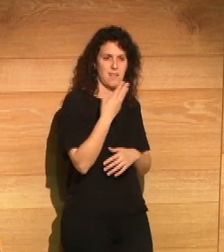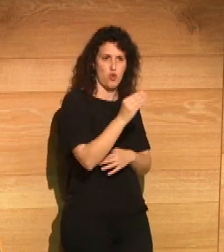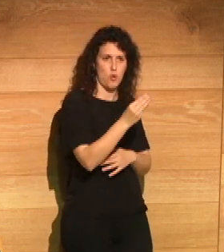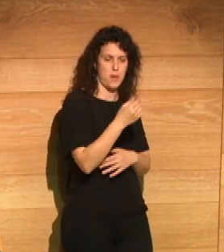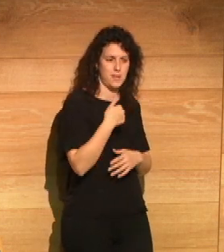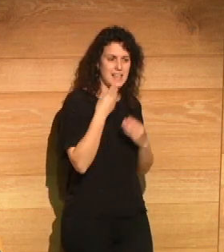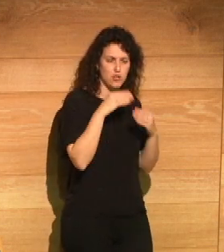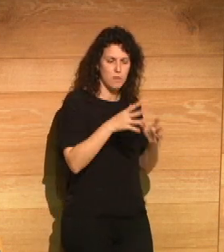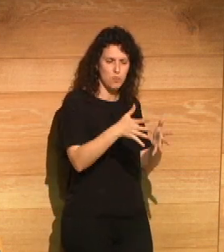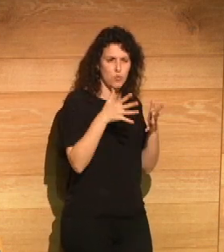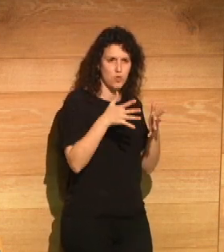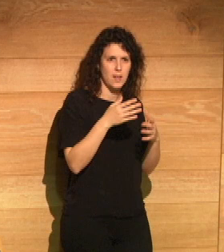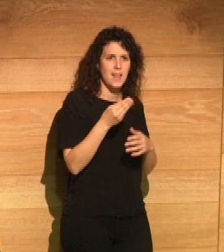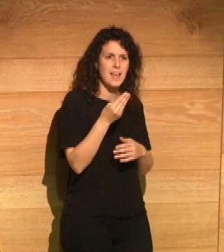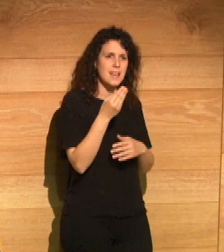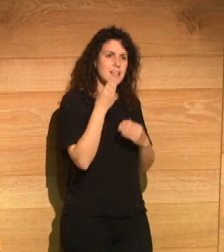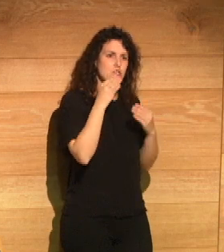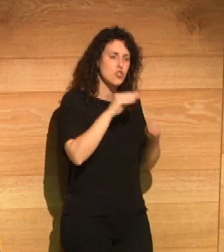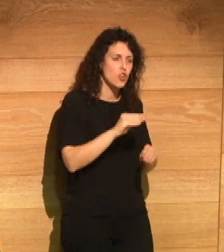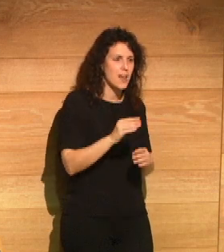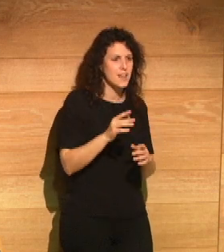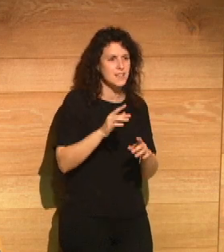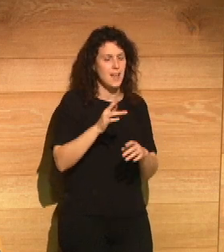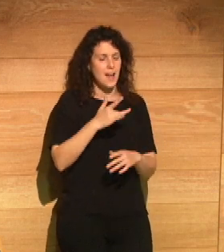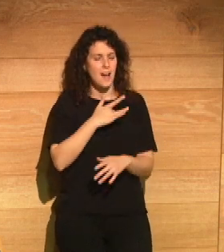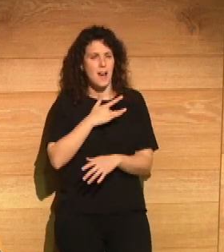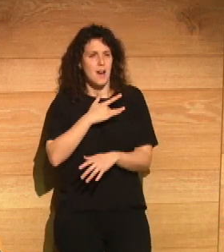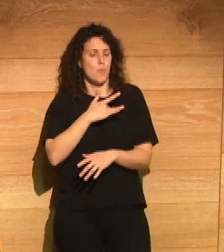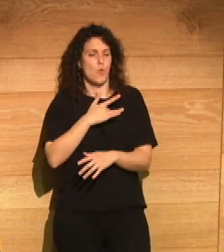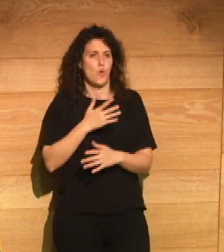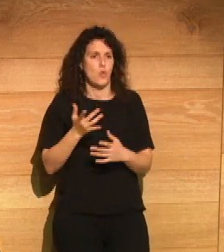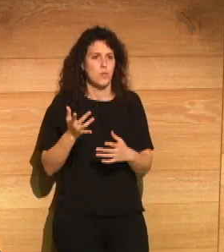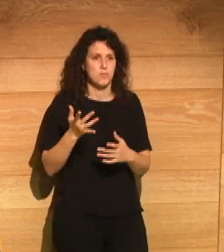historias con neblina y amores desdichados,